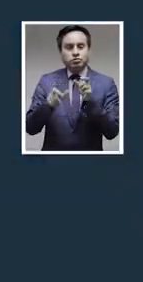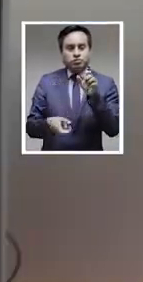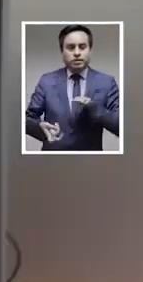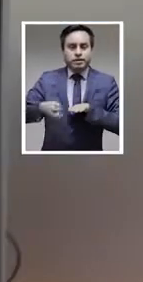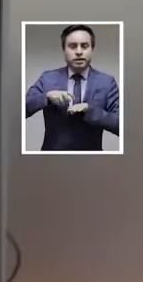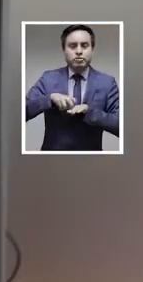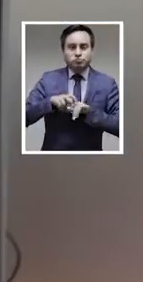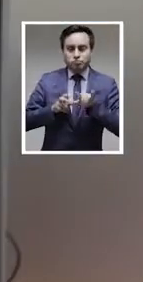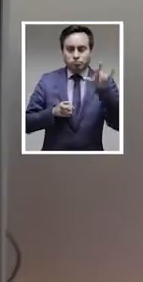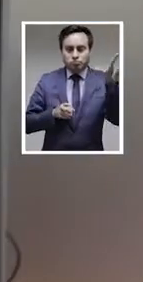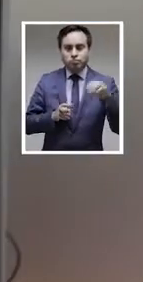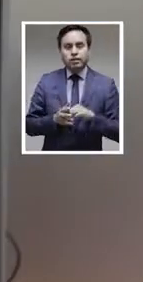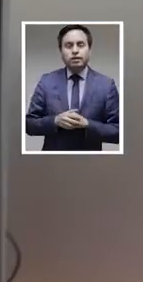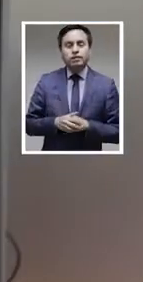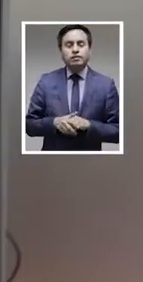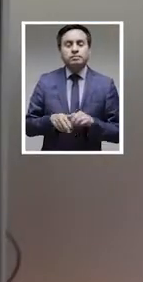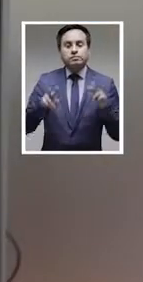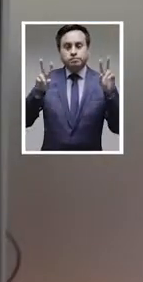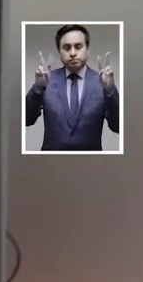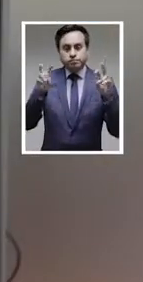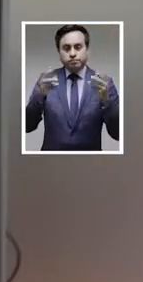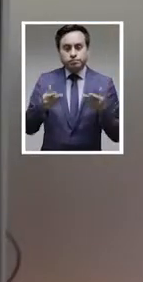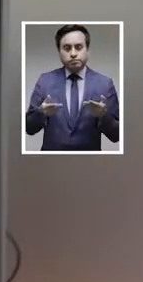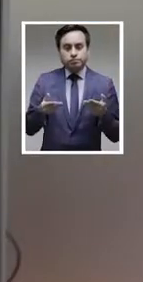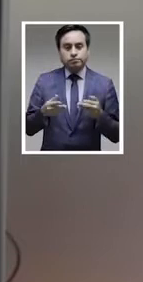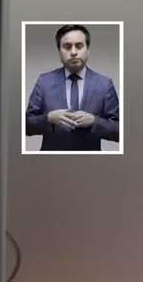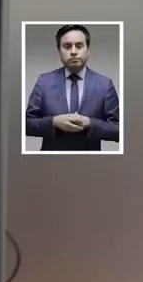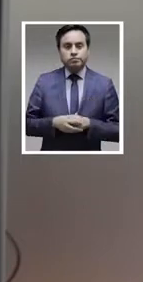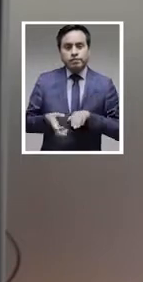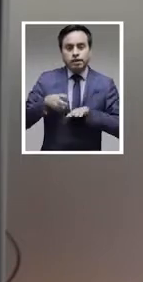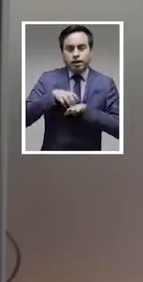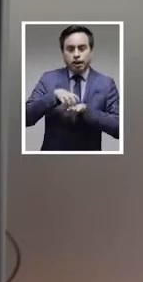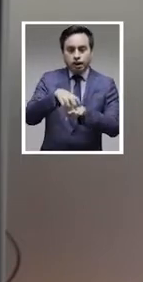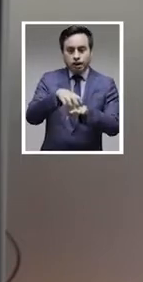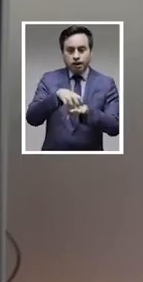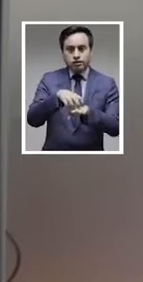pasajeros. En el caso del transporte de carga